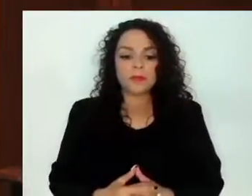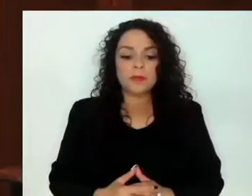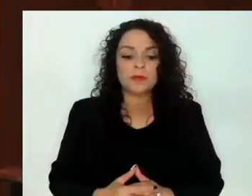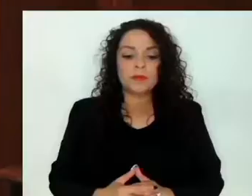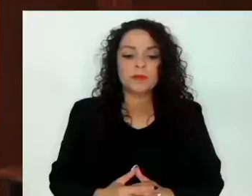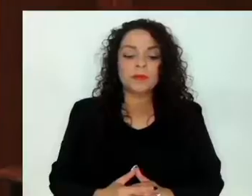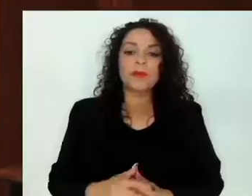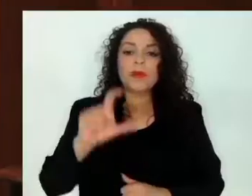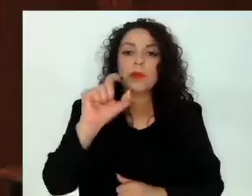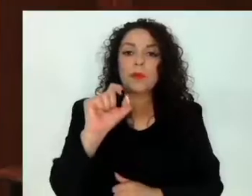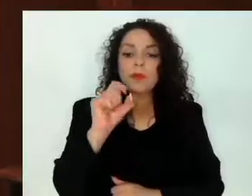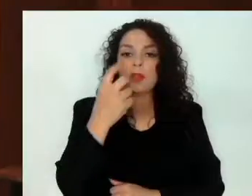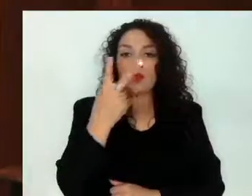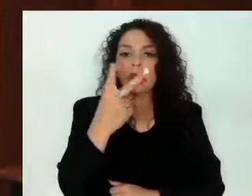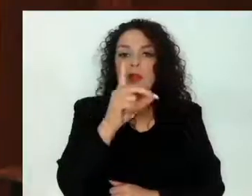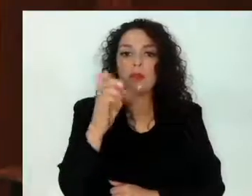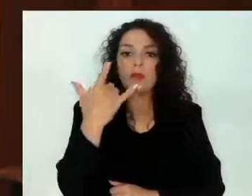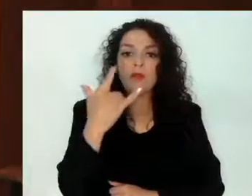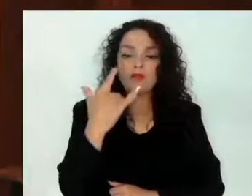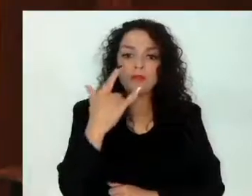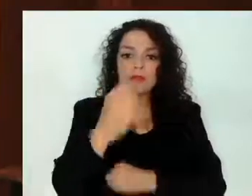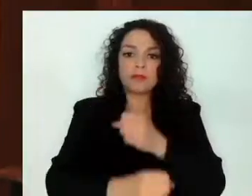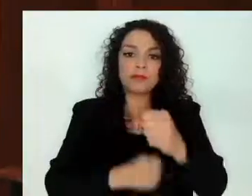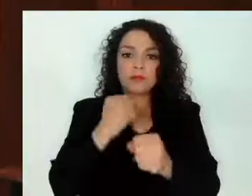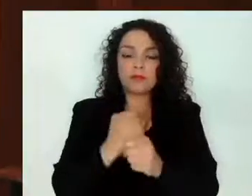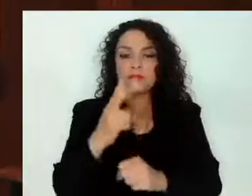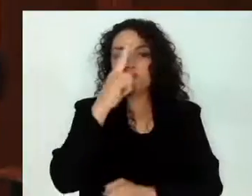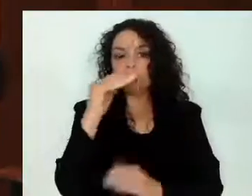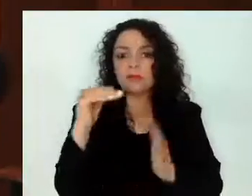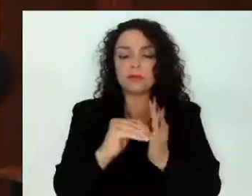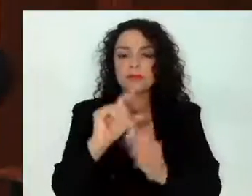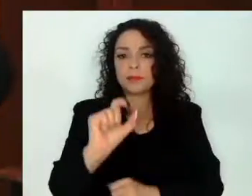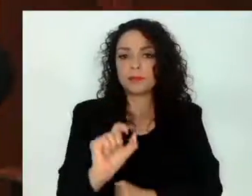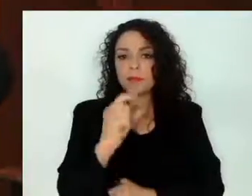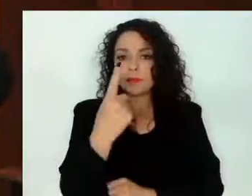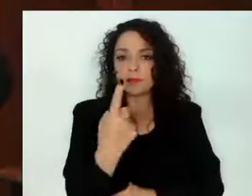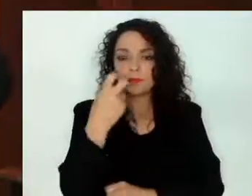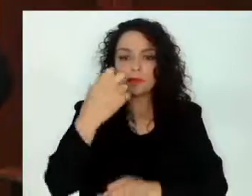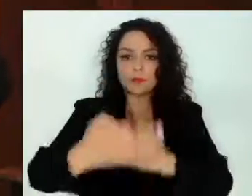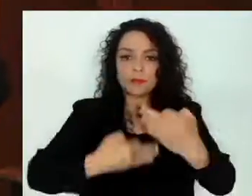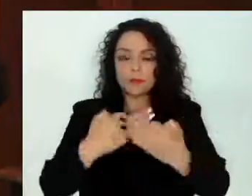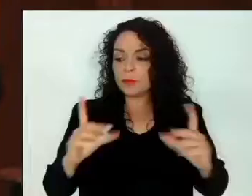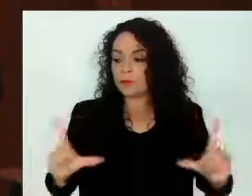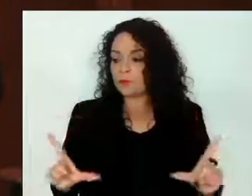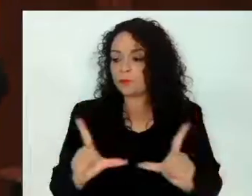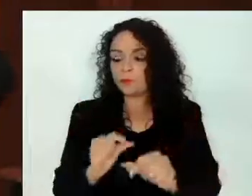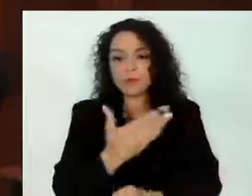mes de julio del 2021. Es cuanto, presidente.